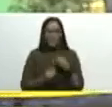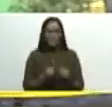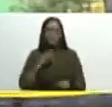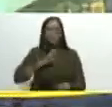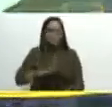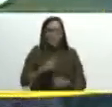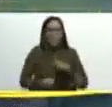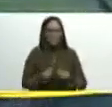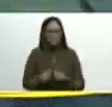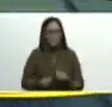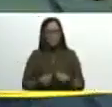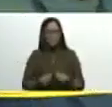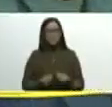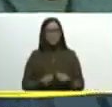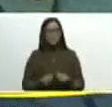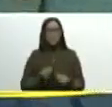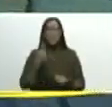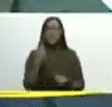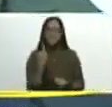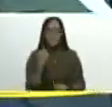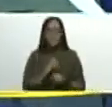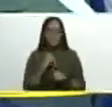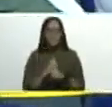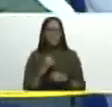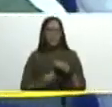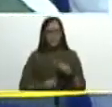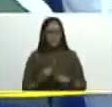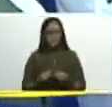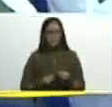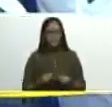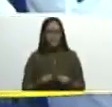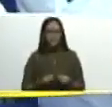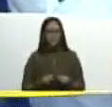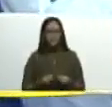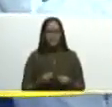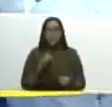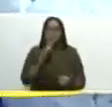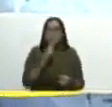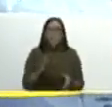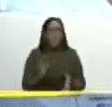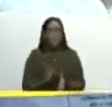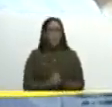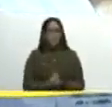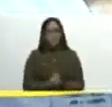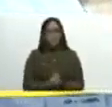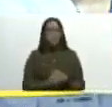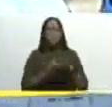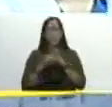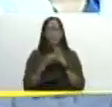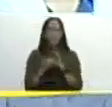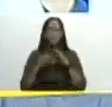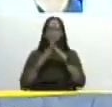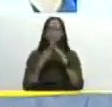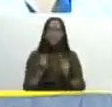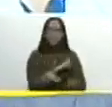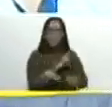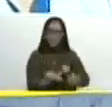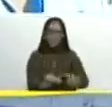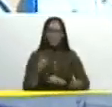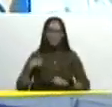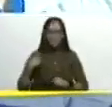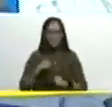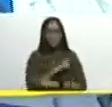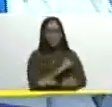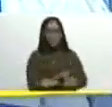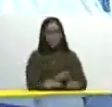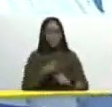haciendo. Falta trabajo que hacer. Y bueno, hemos unido todo el poder que tenemos, el poder